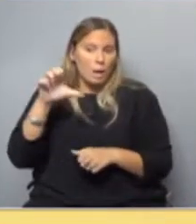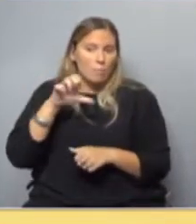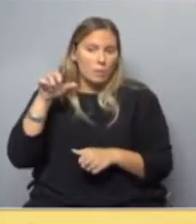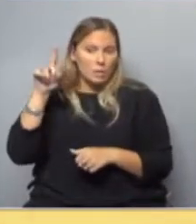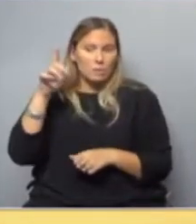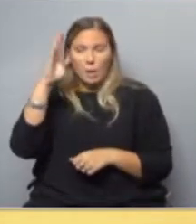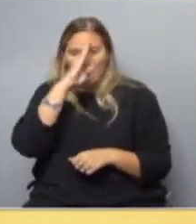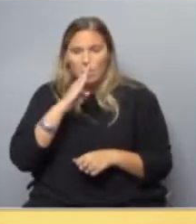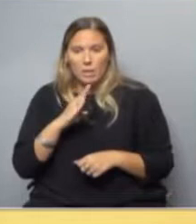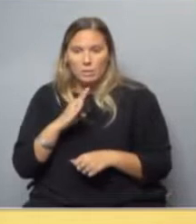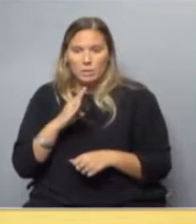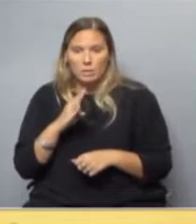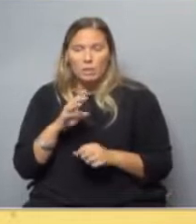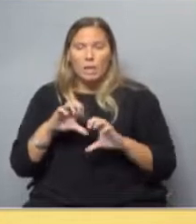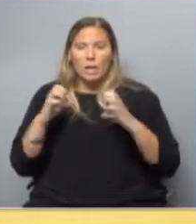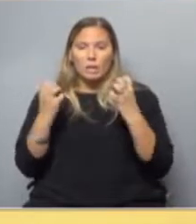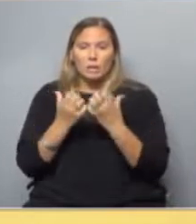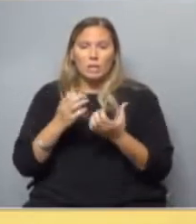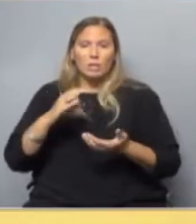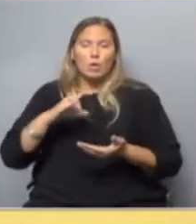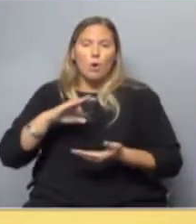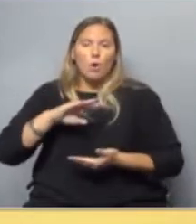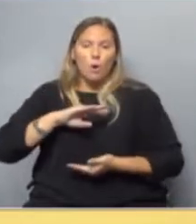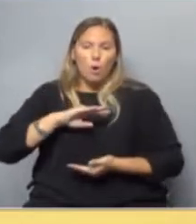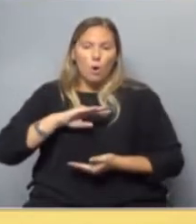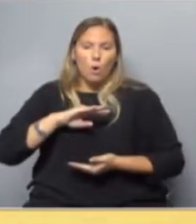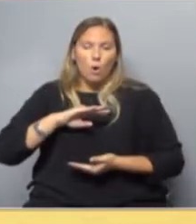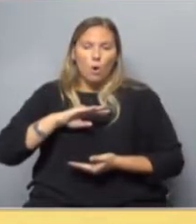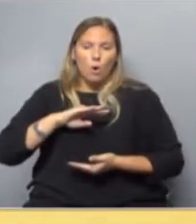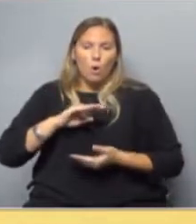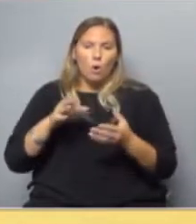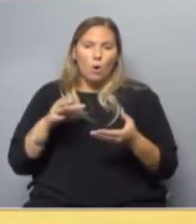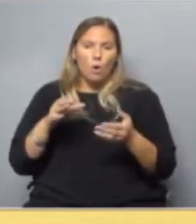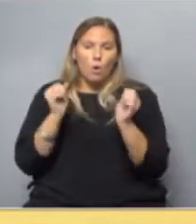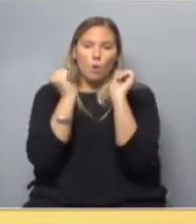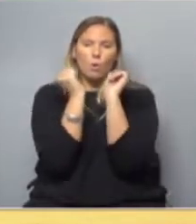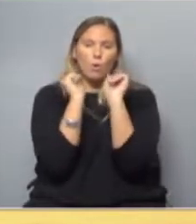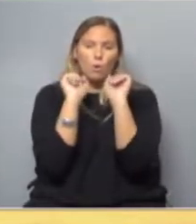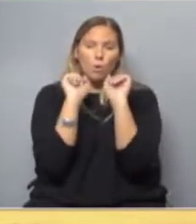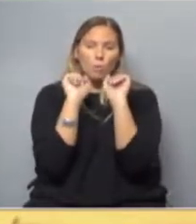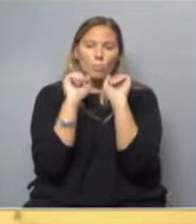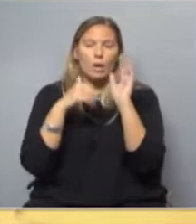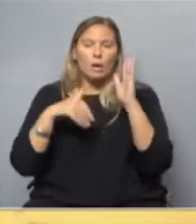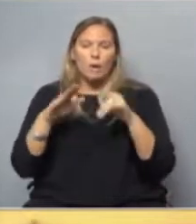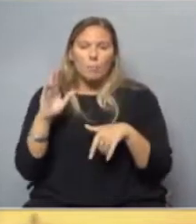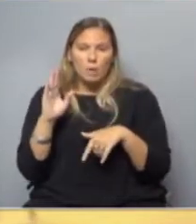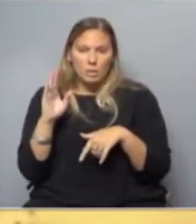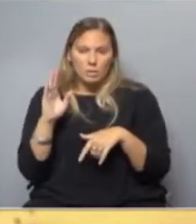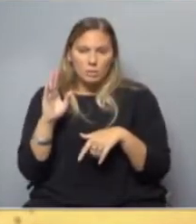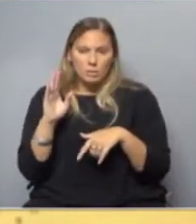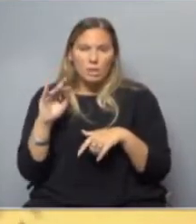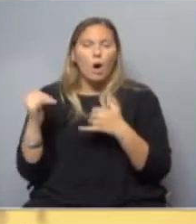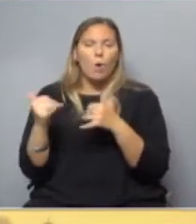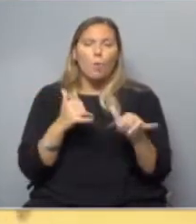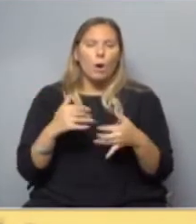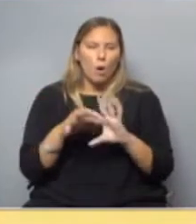en Brasil para los estadios de la Copa y más específicamente también para los estadios de los Juegos Olímpicos